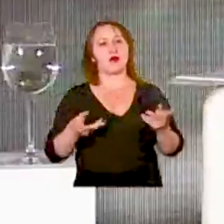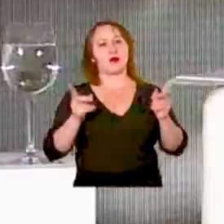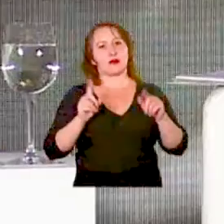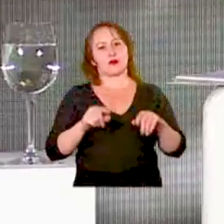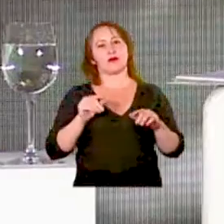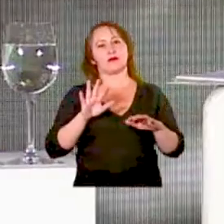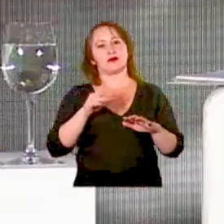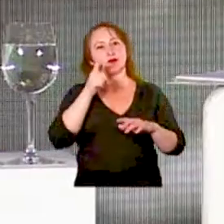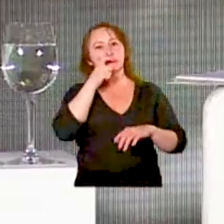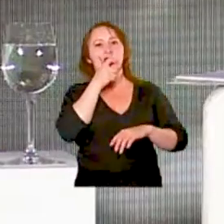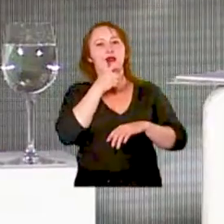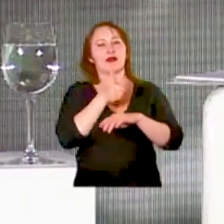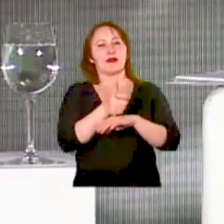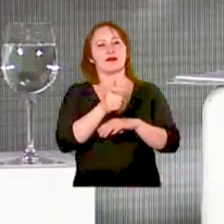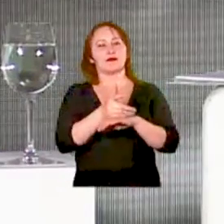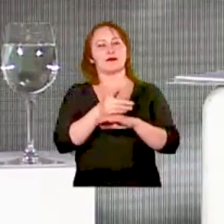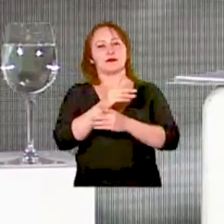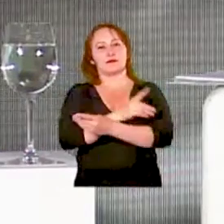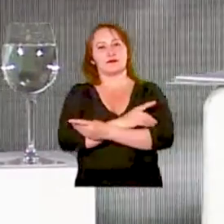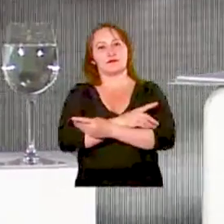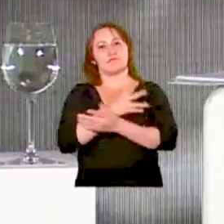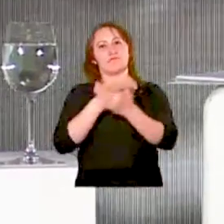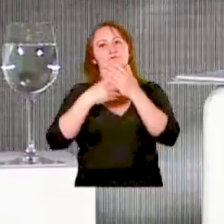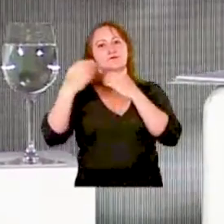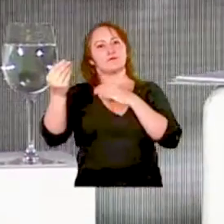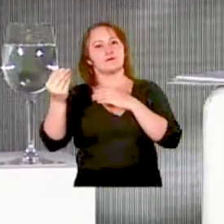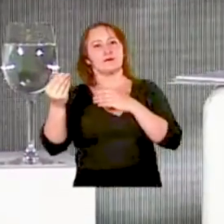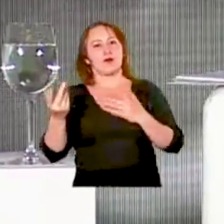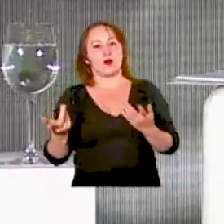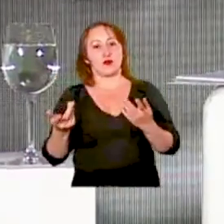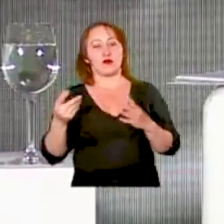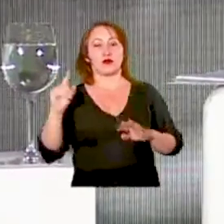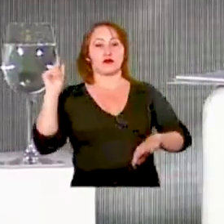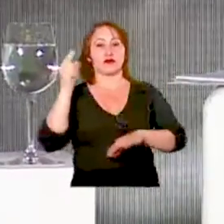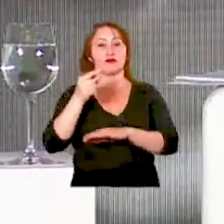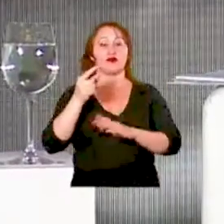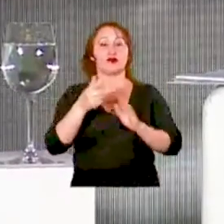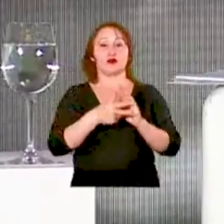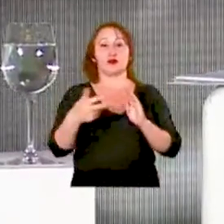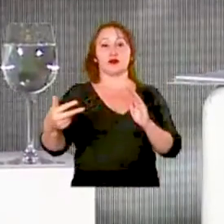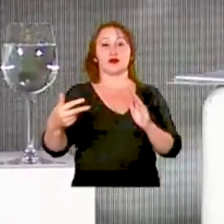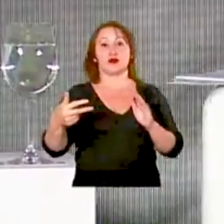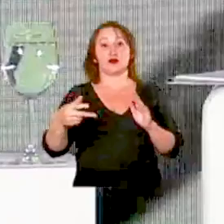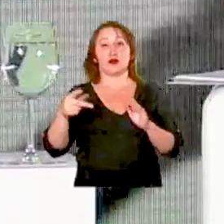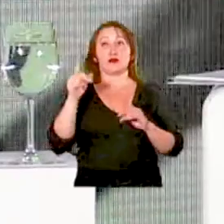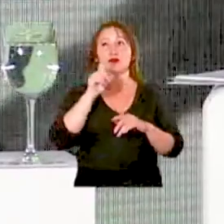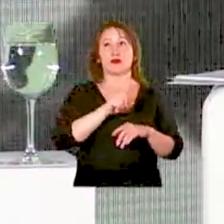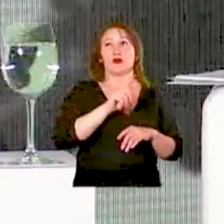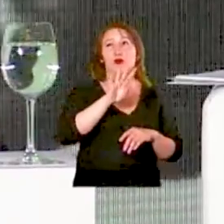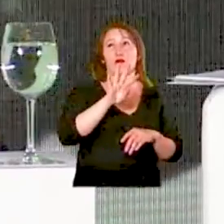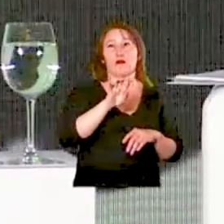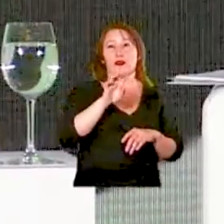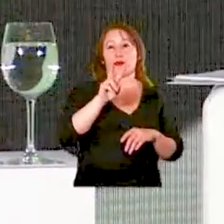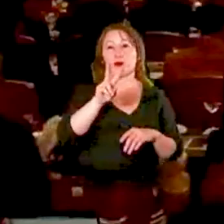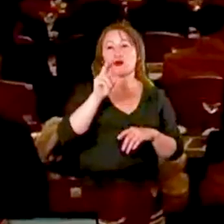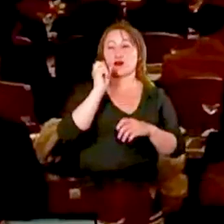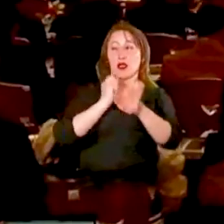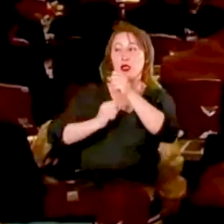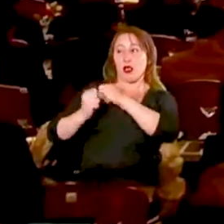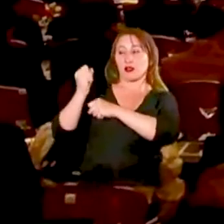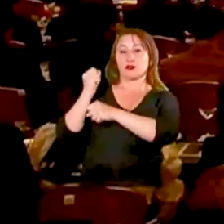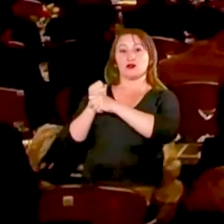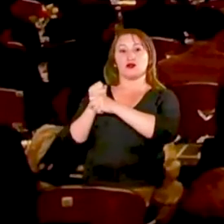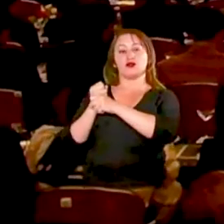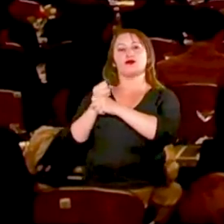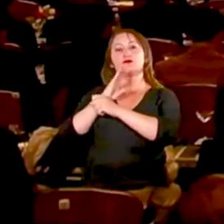la vigilancia disciplinaria externa que por disposición constitucional desde hace 192 años corresponde